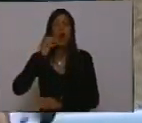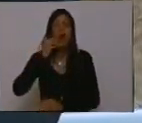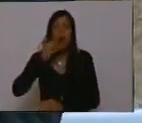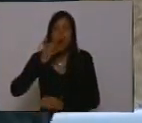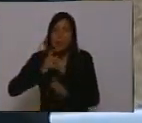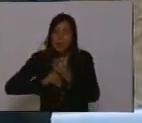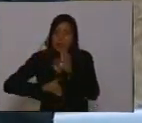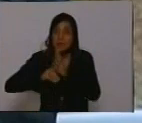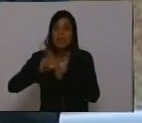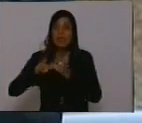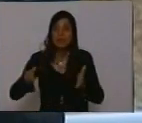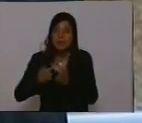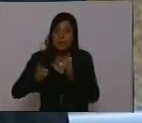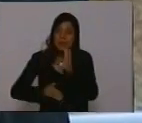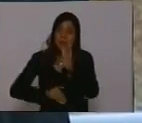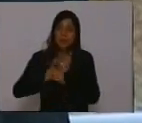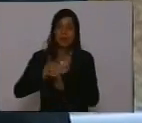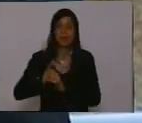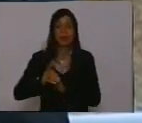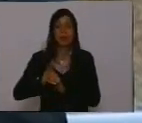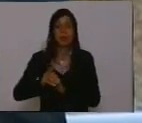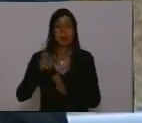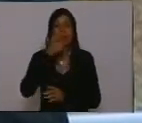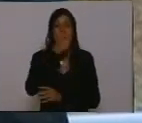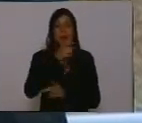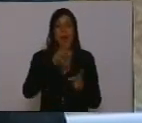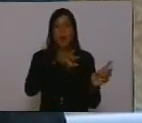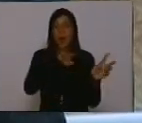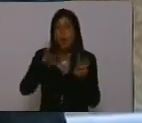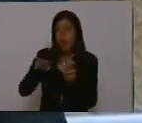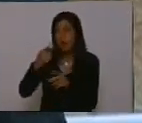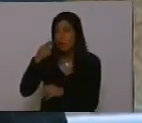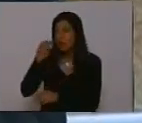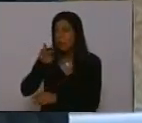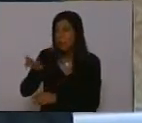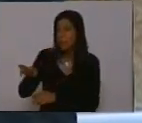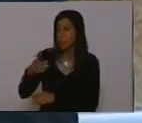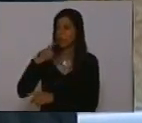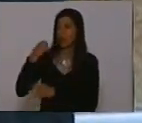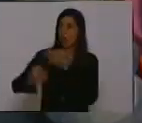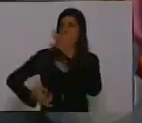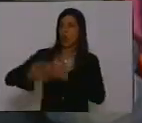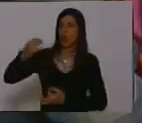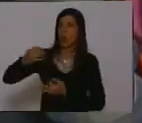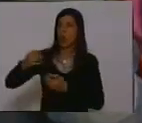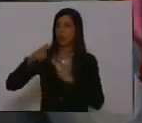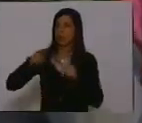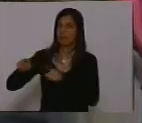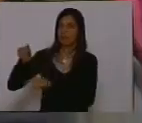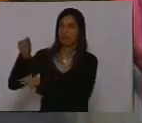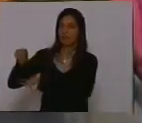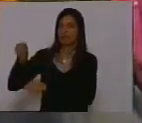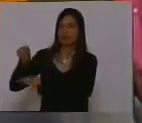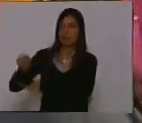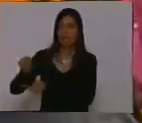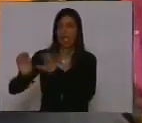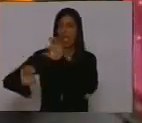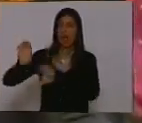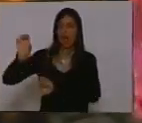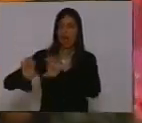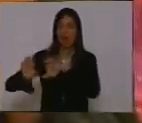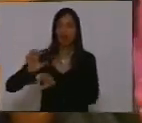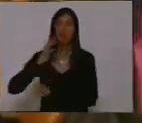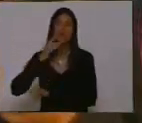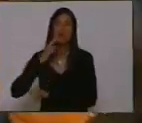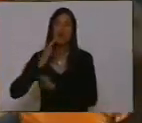arcilla del pueblo que nos mira, que nos juzga, que nos evaluará, que cuando llegamos y